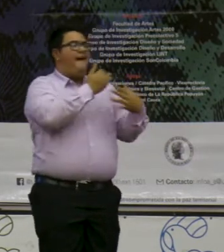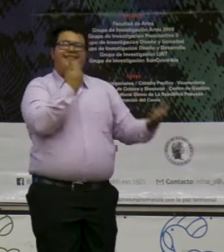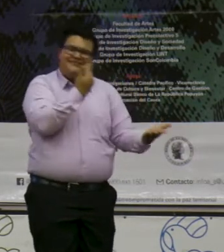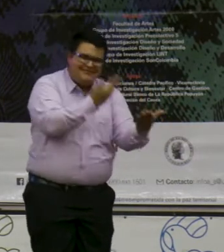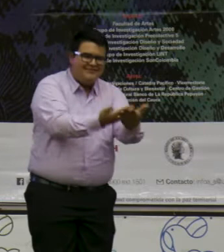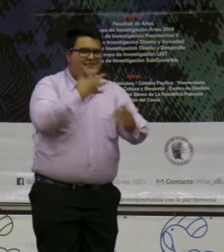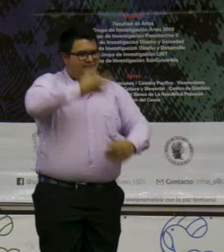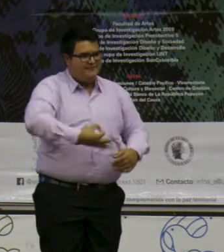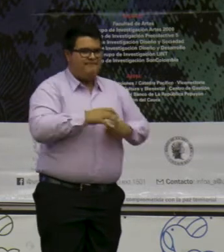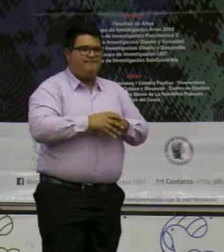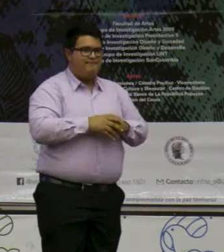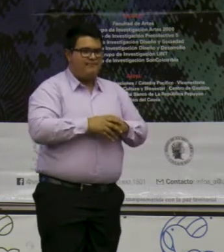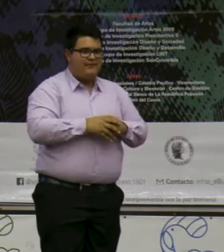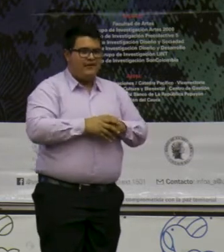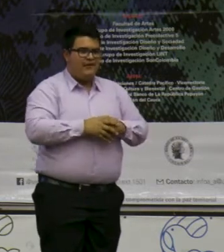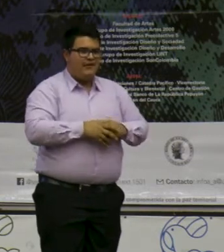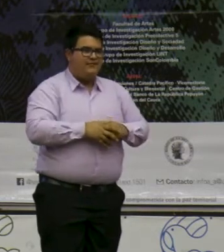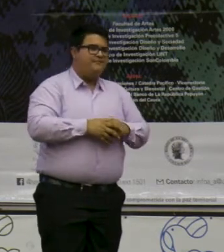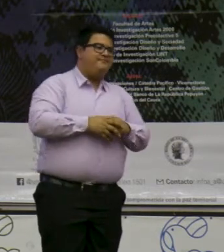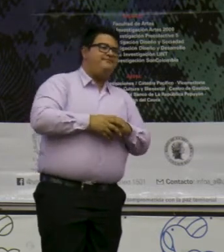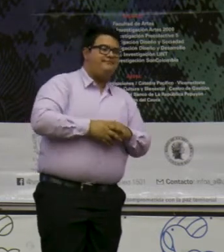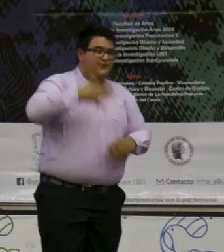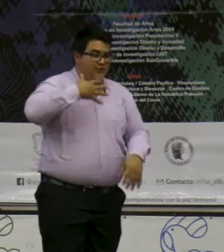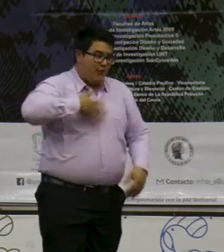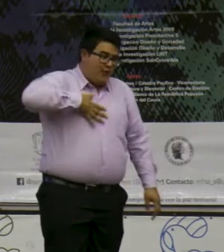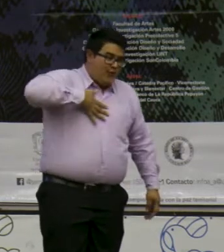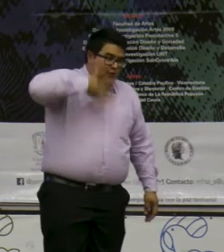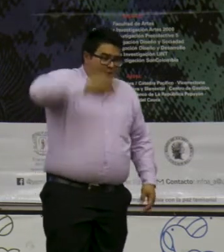Empezar a hablar para mí es muy difícil, voy a estar un poco agüevado arrancando